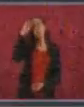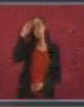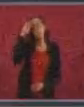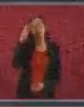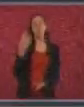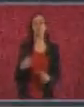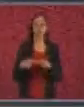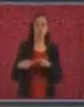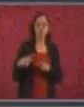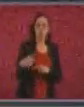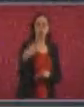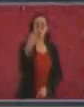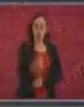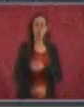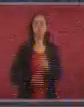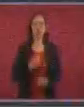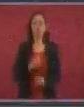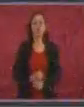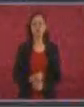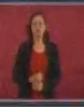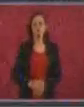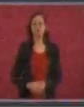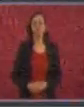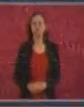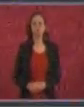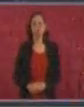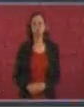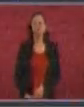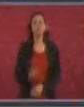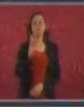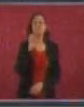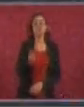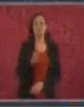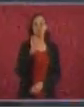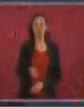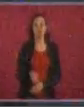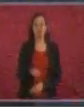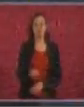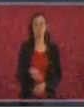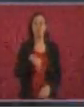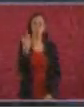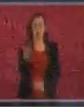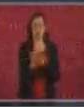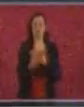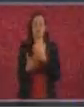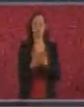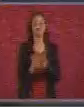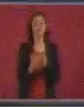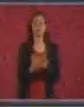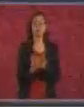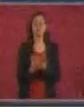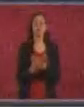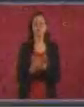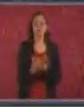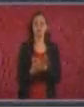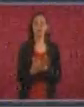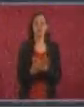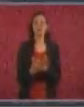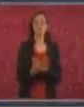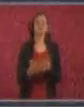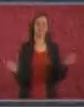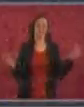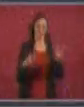el presidente ya no quede, que el ciudadano lo mande allá rumbo a Tabasco, donde él dice, ¿quién va a ocupar su